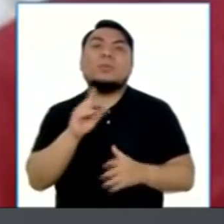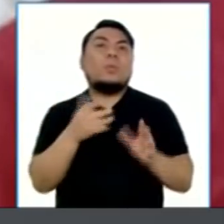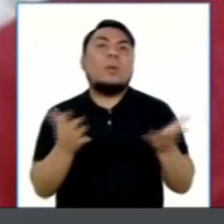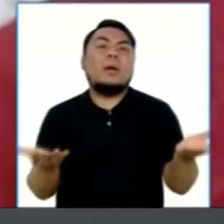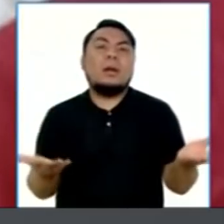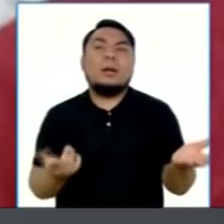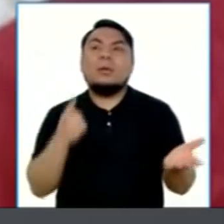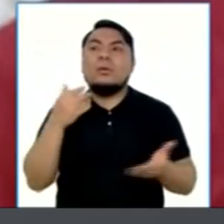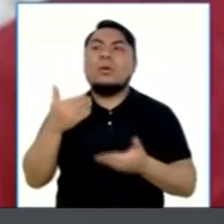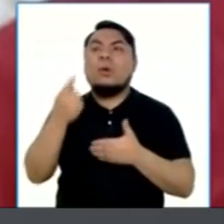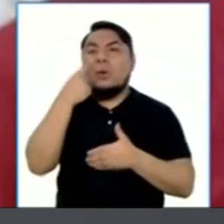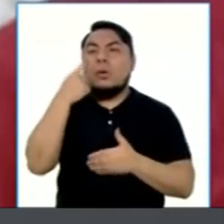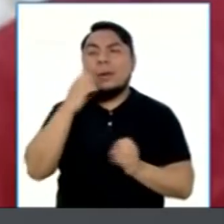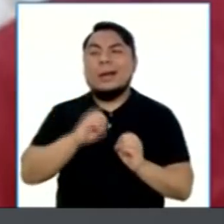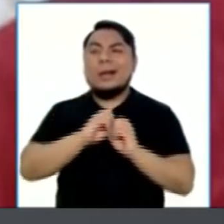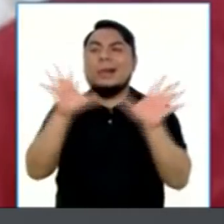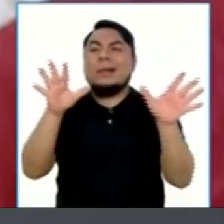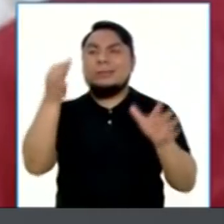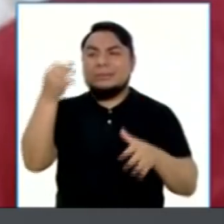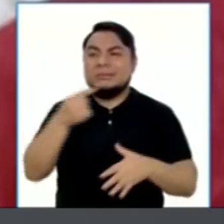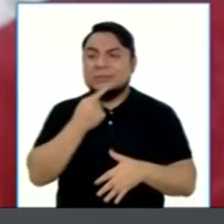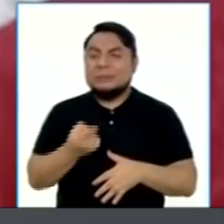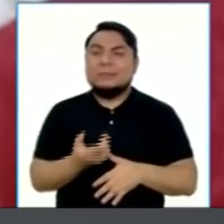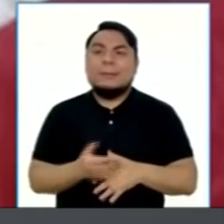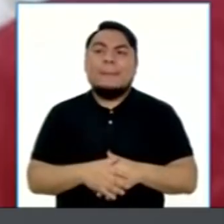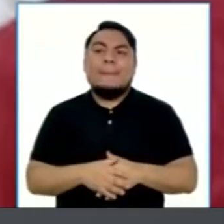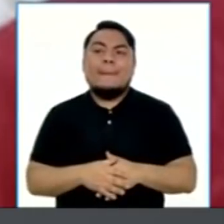un procedimiento claro de definir